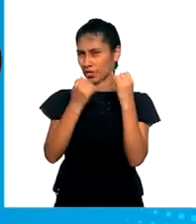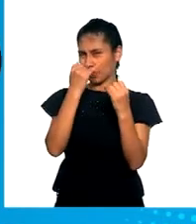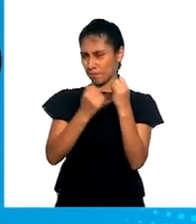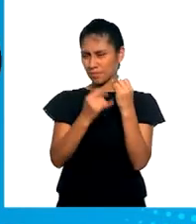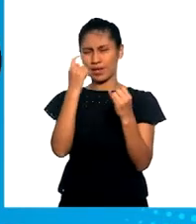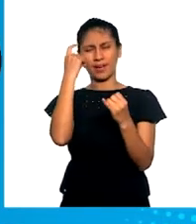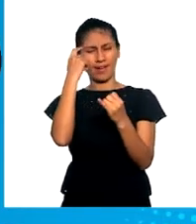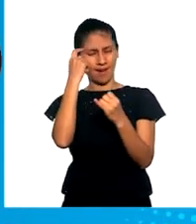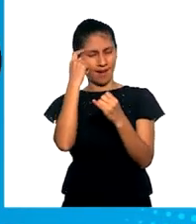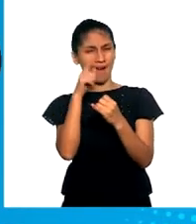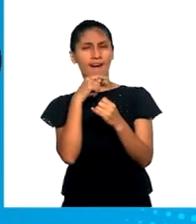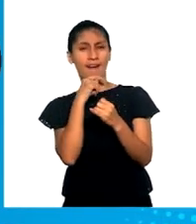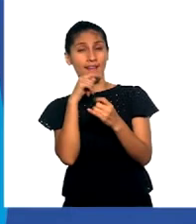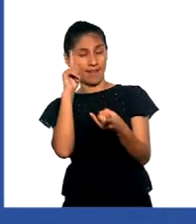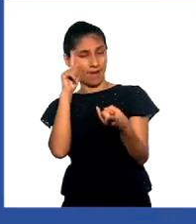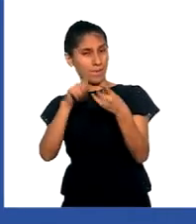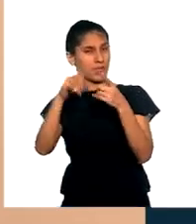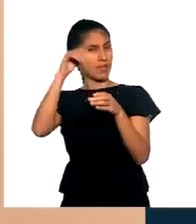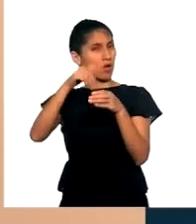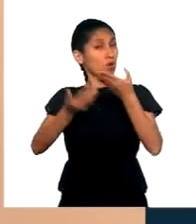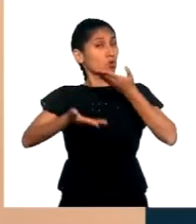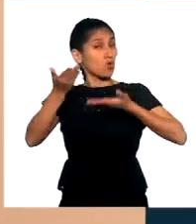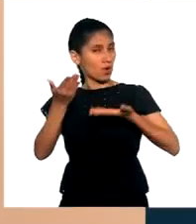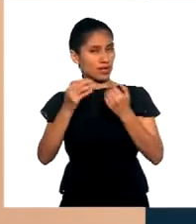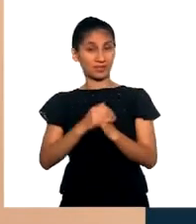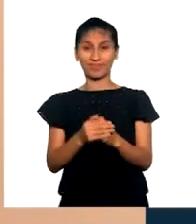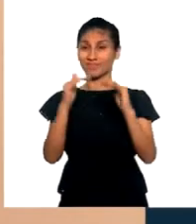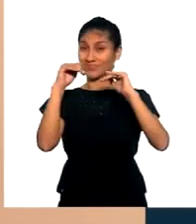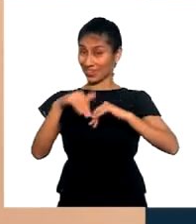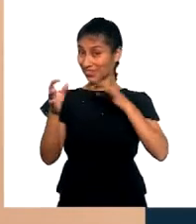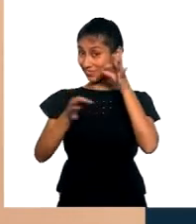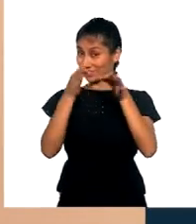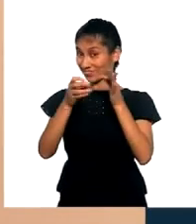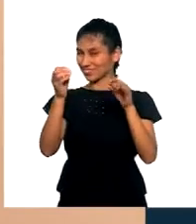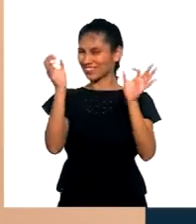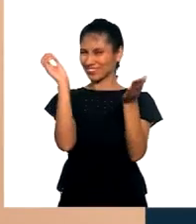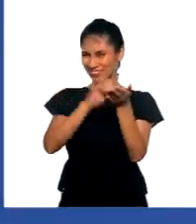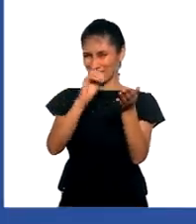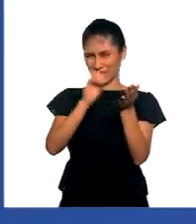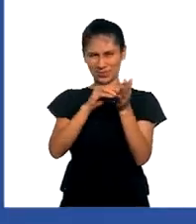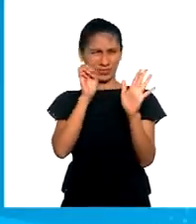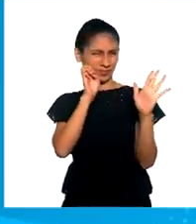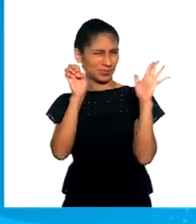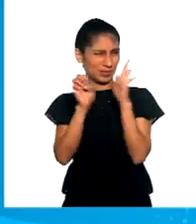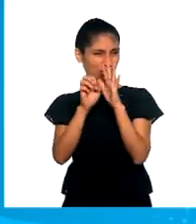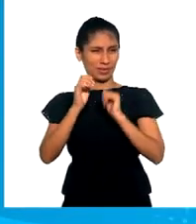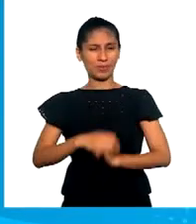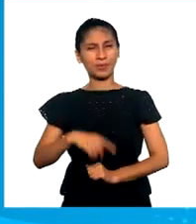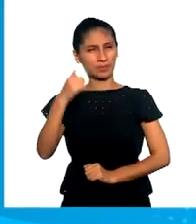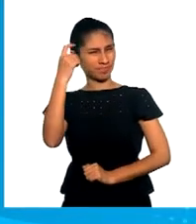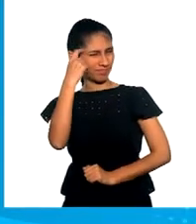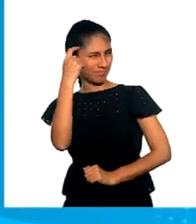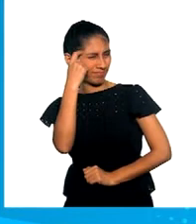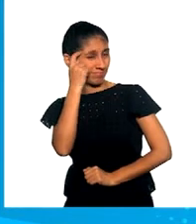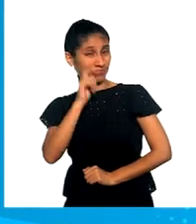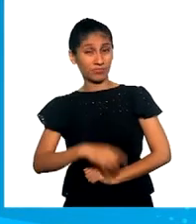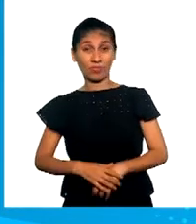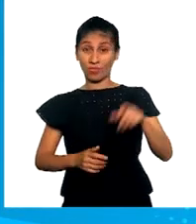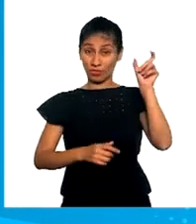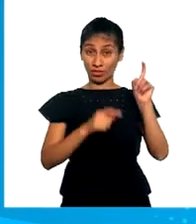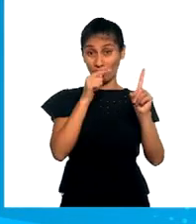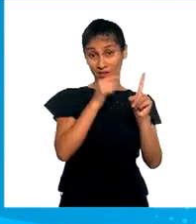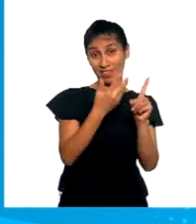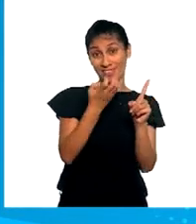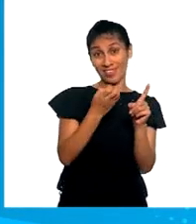estrategias para lograr la meta de ahorro ahora explicaré nuevamente utilizando un ejemplo imaginemos que alguien decide ahorrar